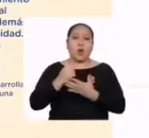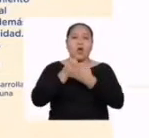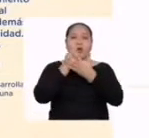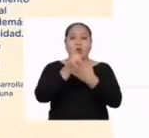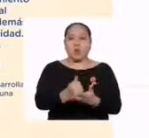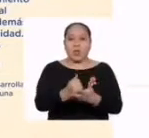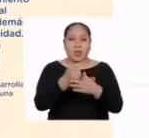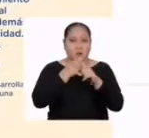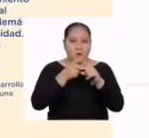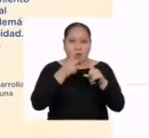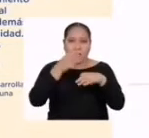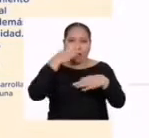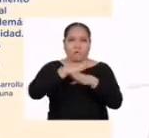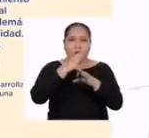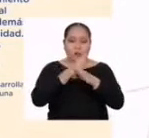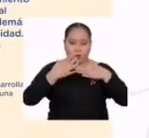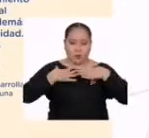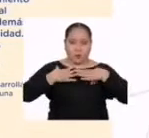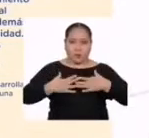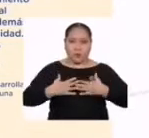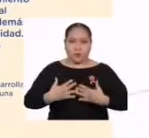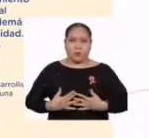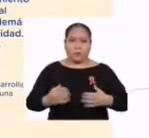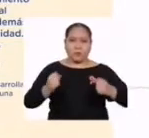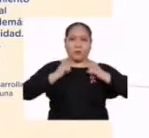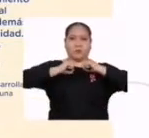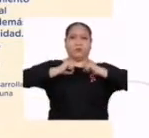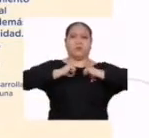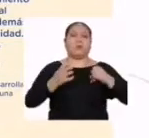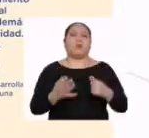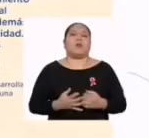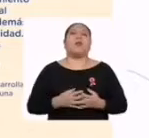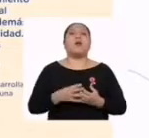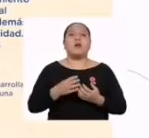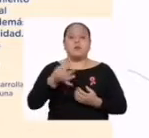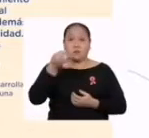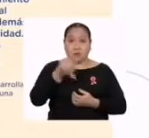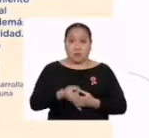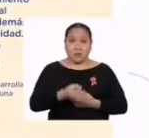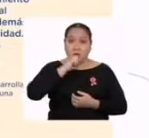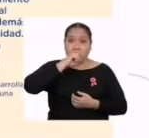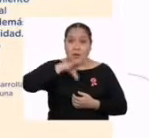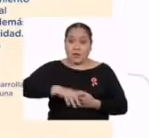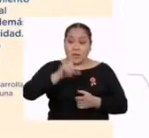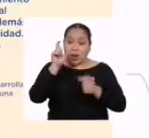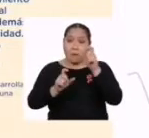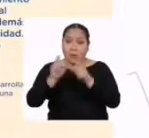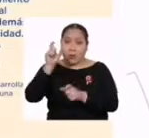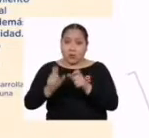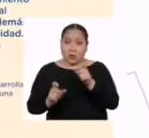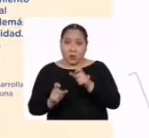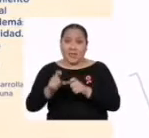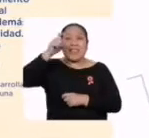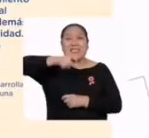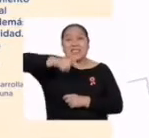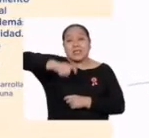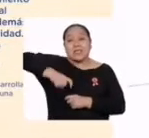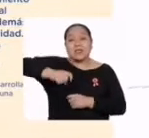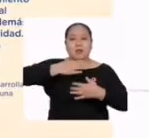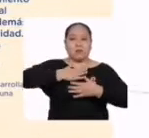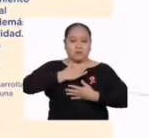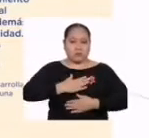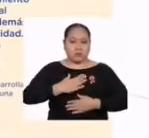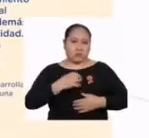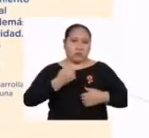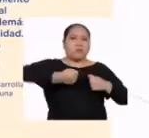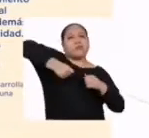y variedades de las estimulaciones. Asegura que es necesario que las personas ejerciten de alguna manera sus capacidades